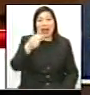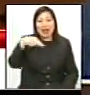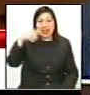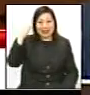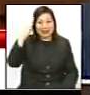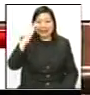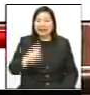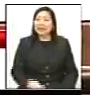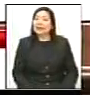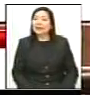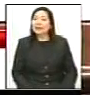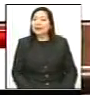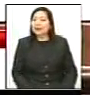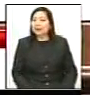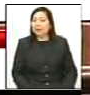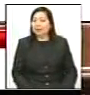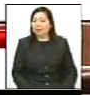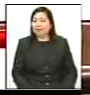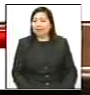Tiempo adicional.